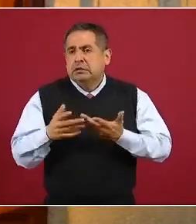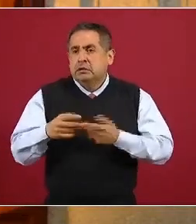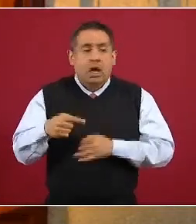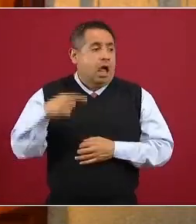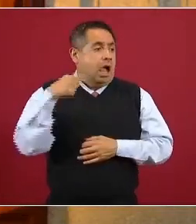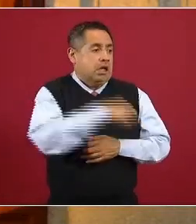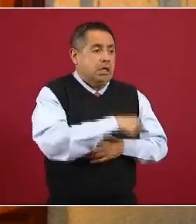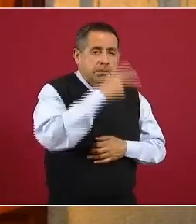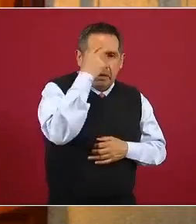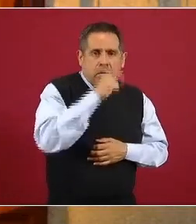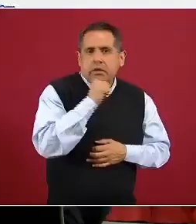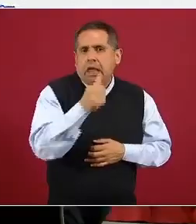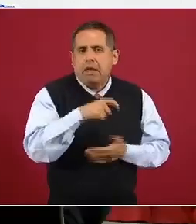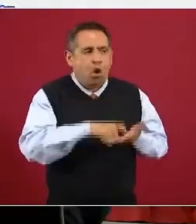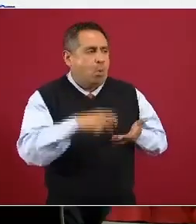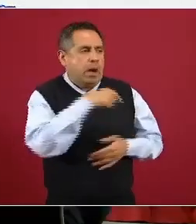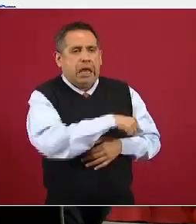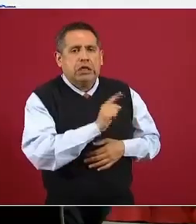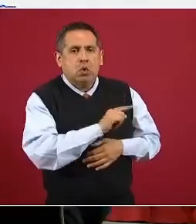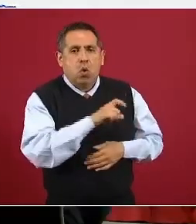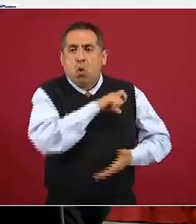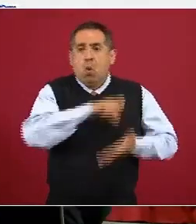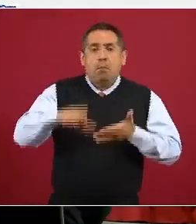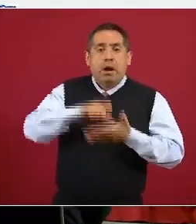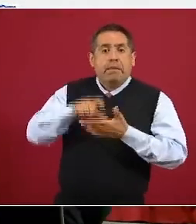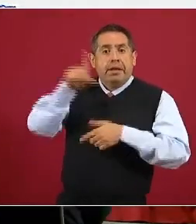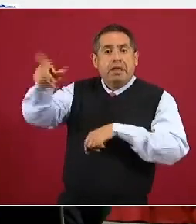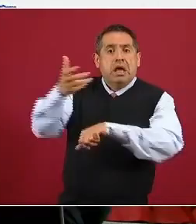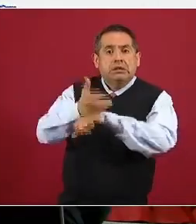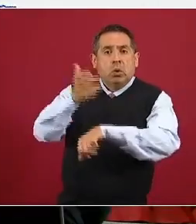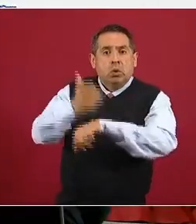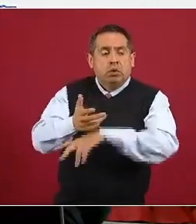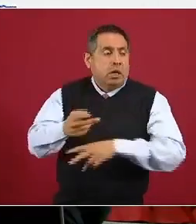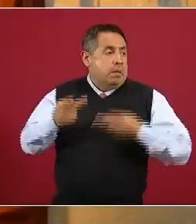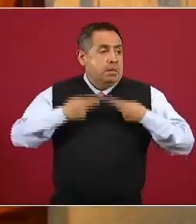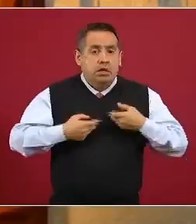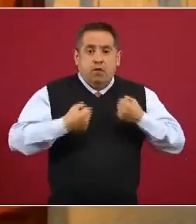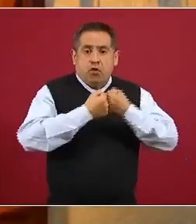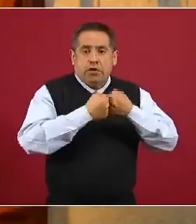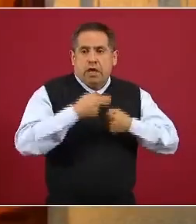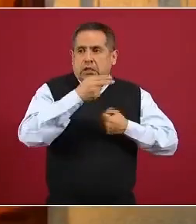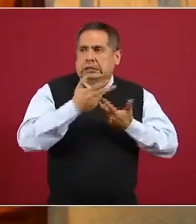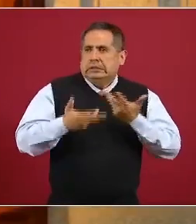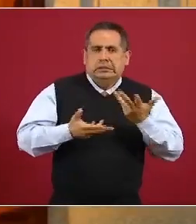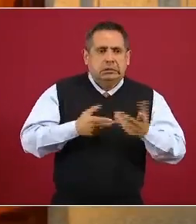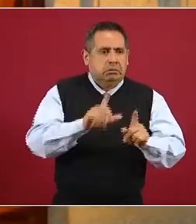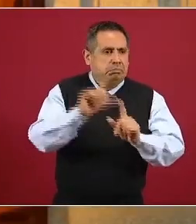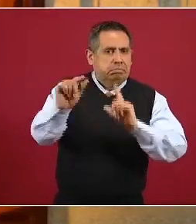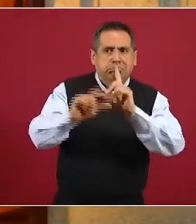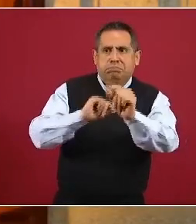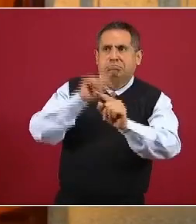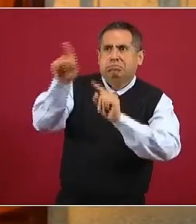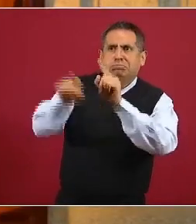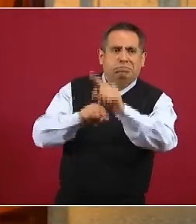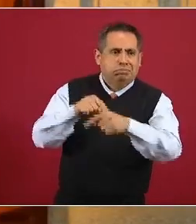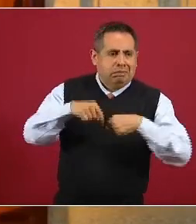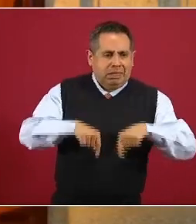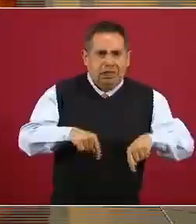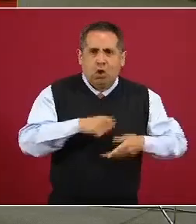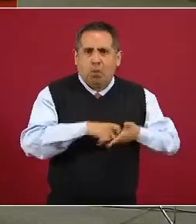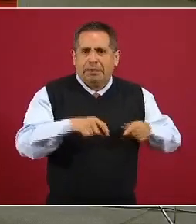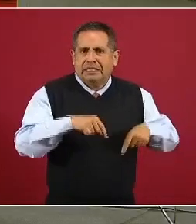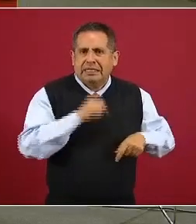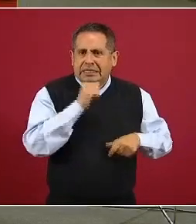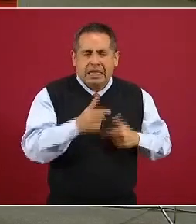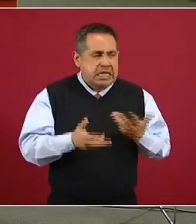los comerciantes nacionales de la frontera norte en una situación muy desventajosa. Por ello, la